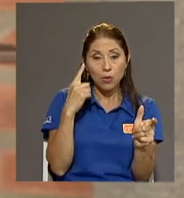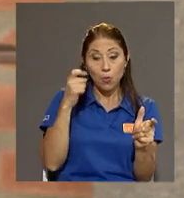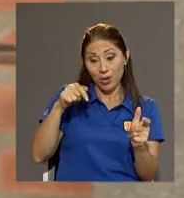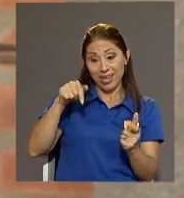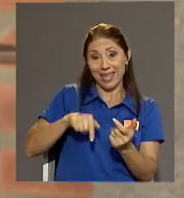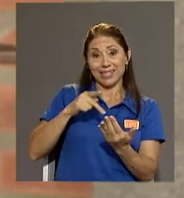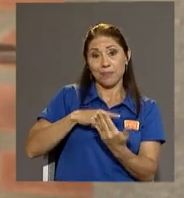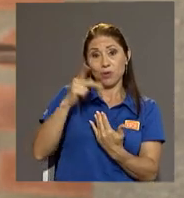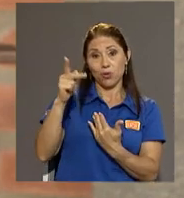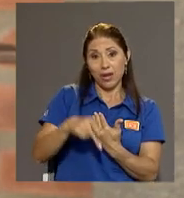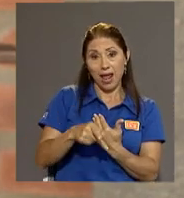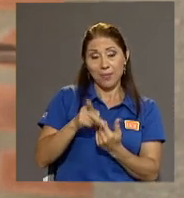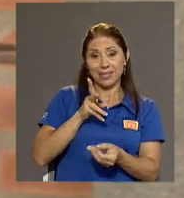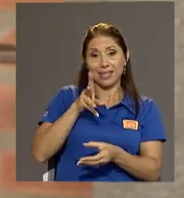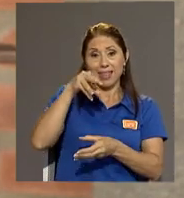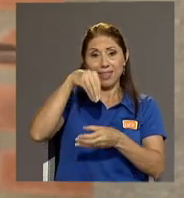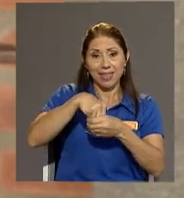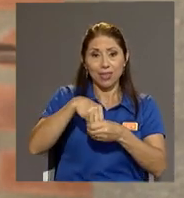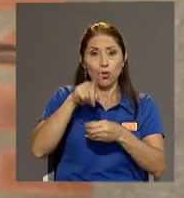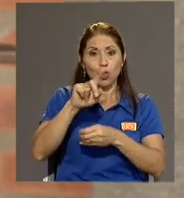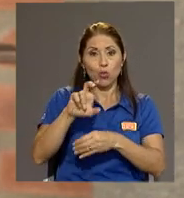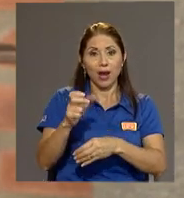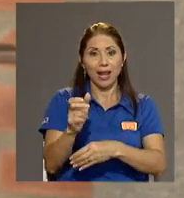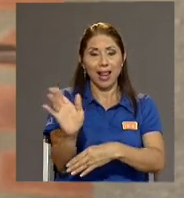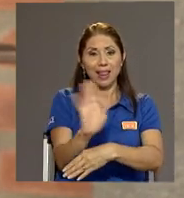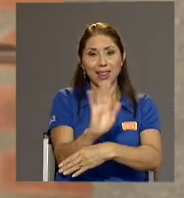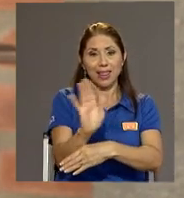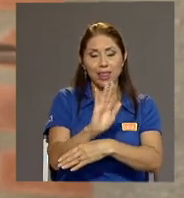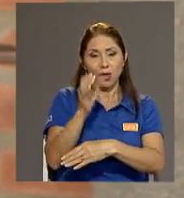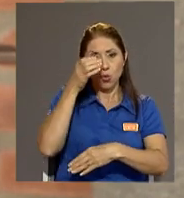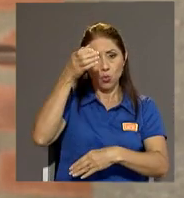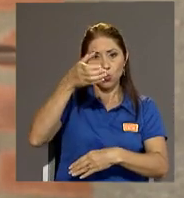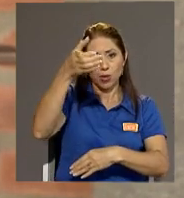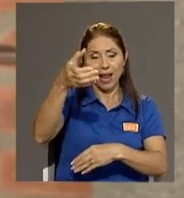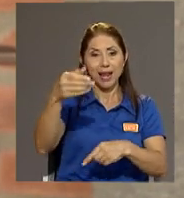canal cultural y además a horarios